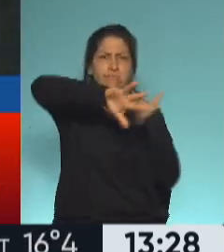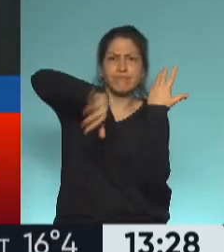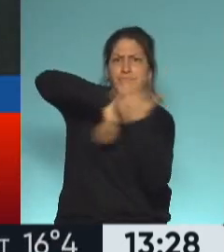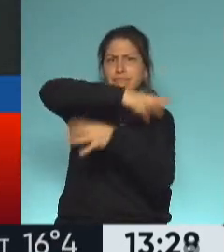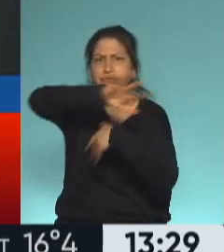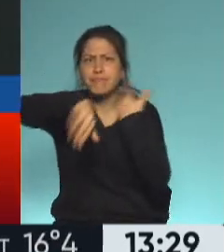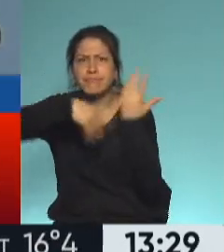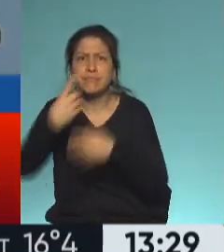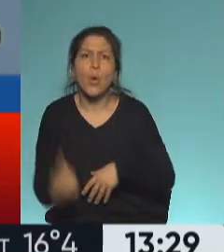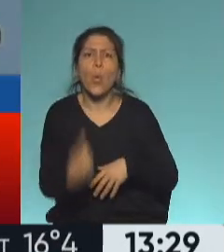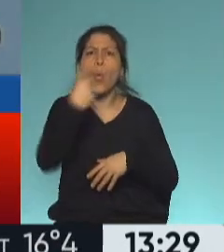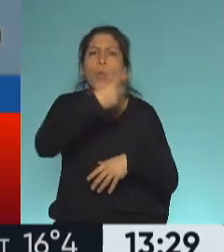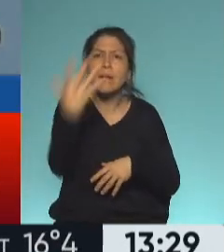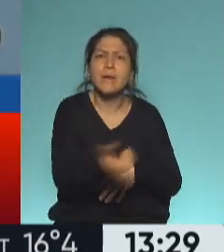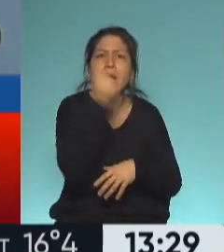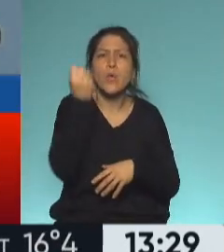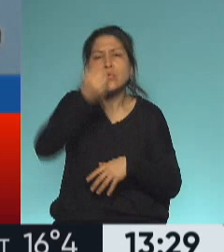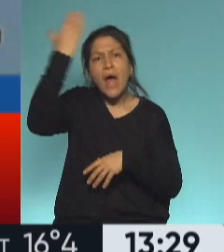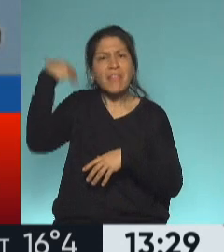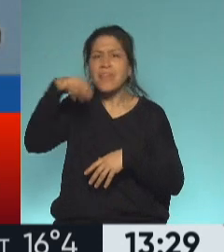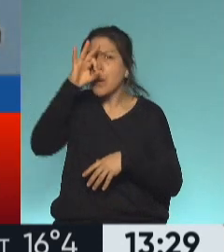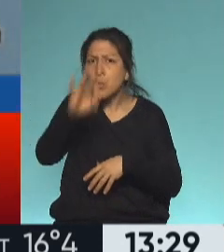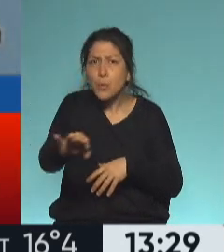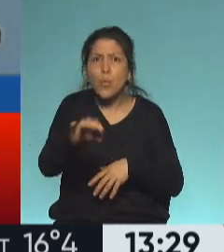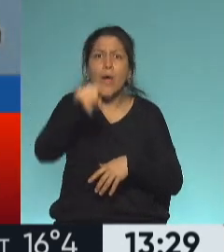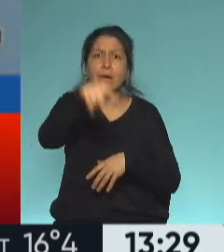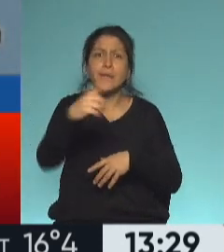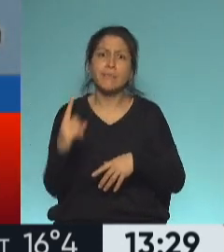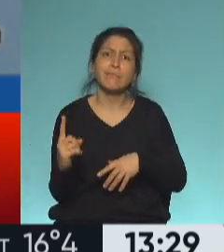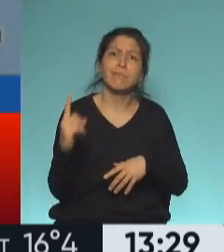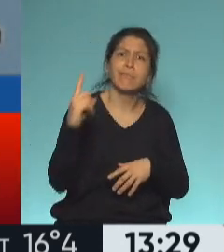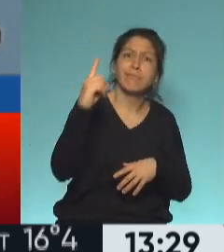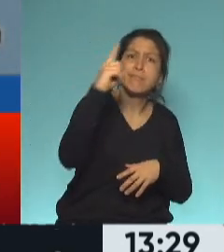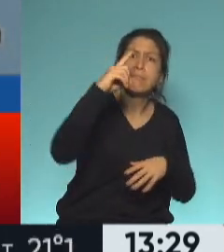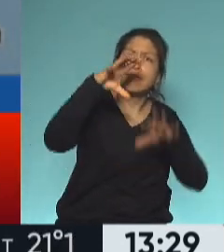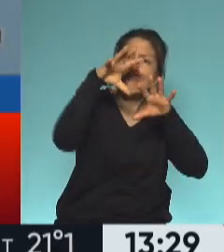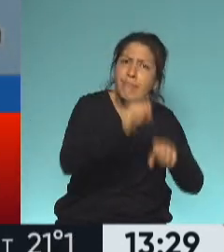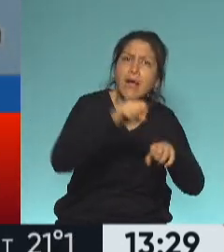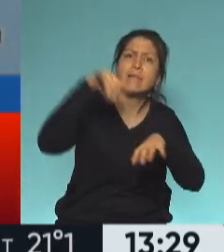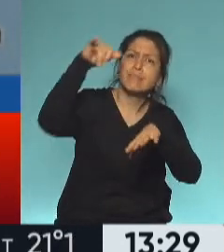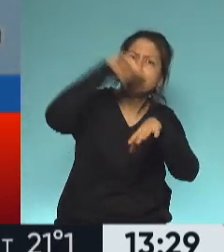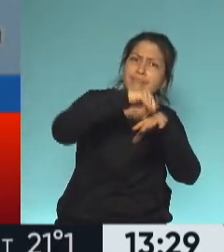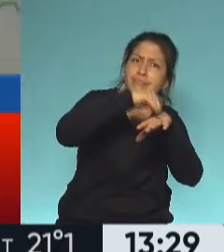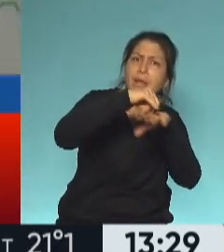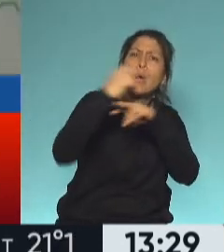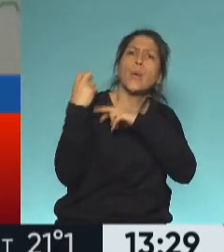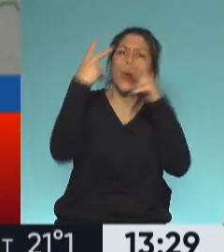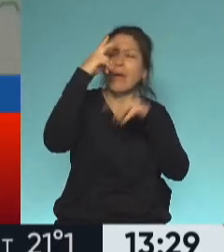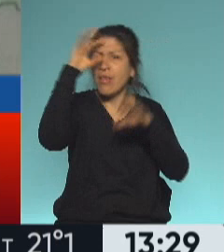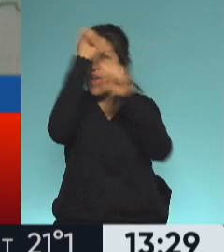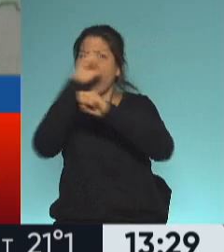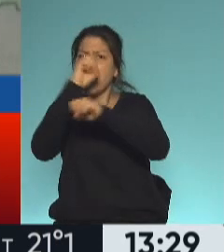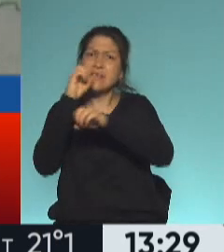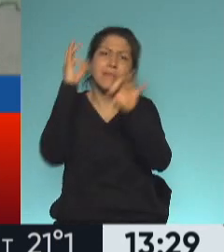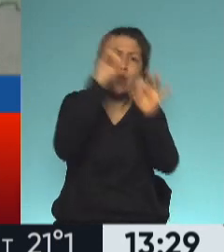acto extremo y sin precedentes. Interceptó con un caza a un avión de la aerolínea Ryanair que volaba desde Grecia a Lituania